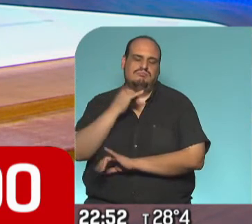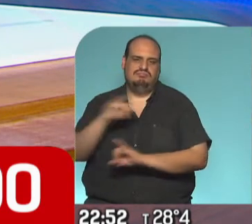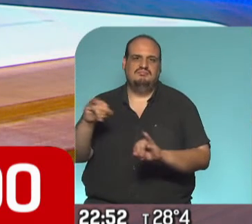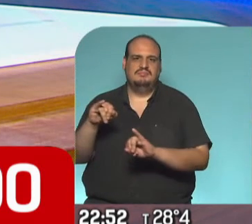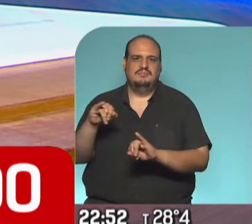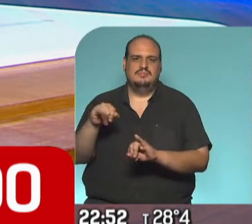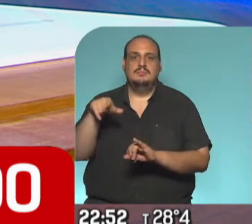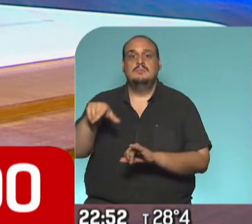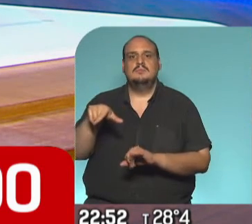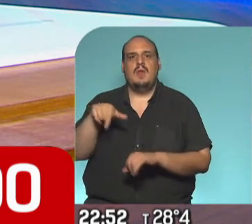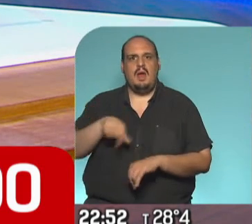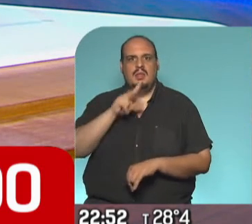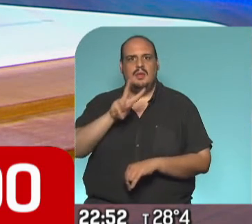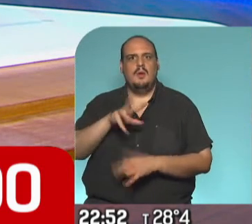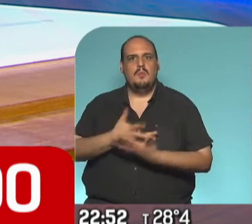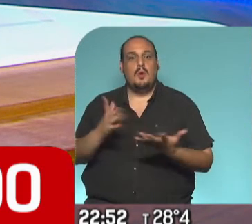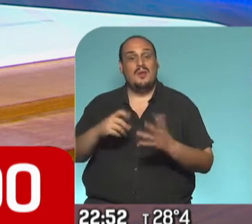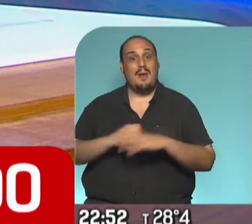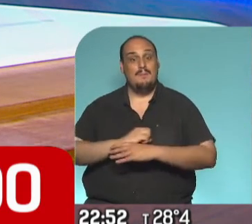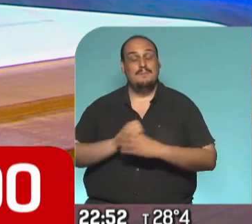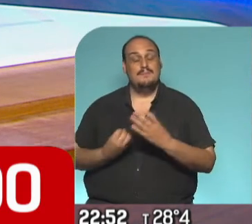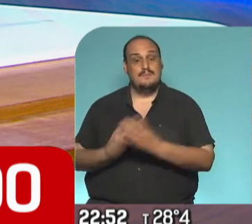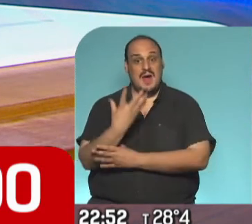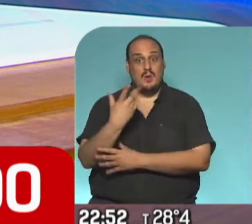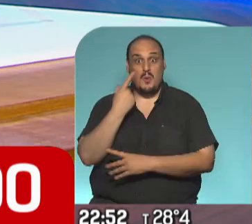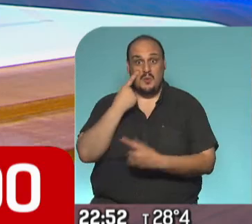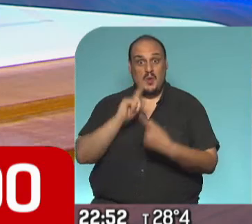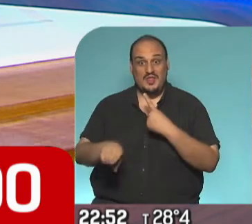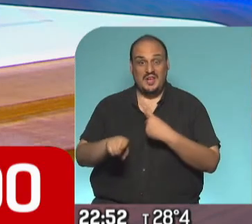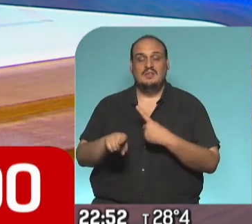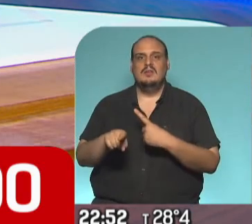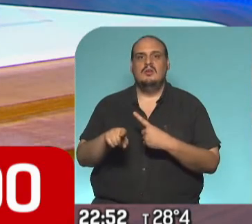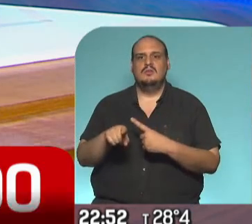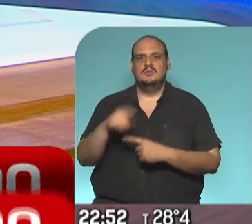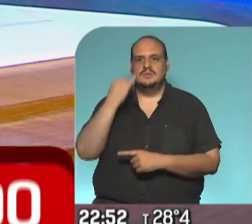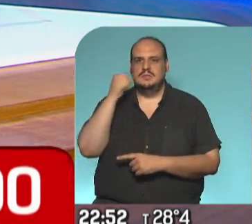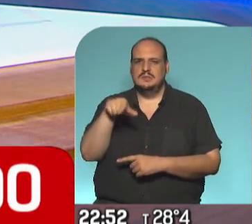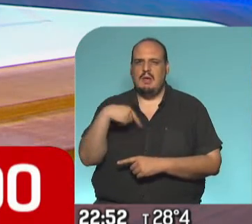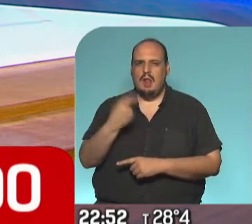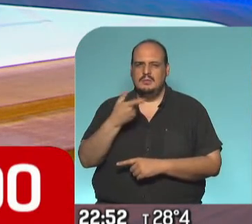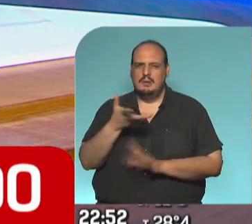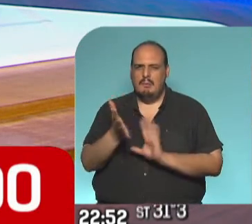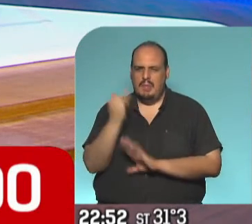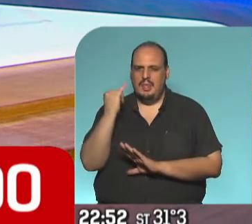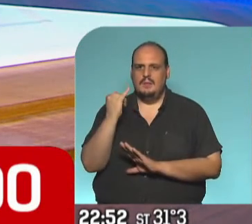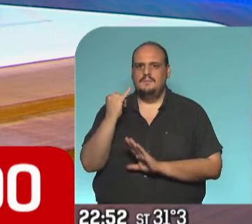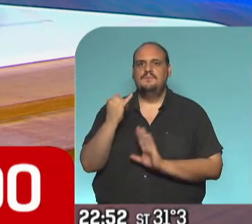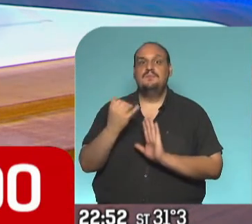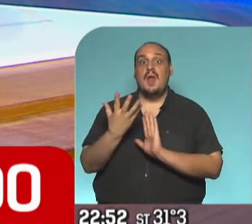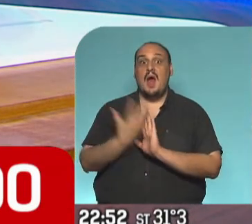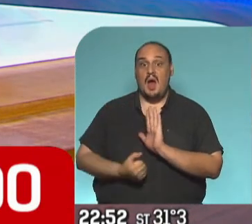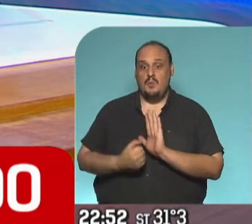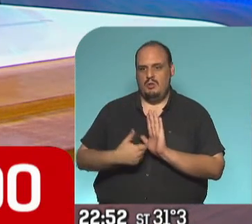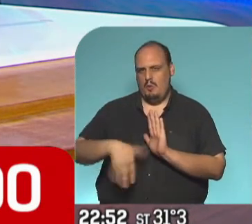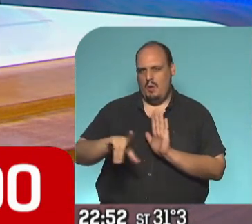escuchada y vista en televisión pública a la madrugada en vivo, ya empiece a intuirse. El aborto será ley